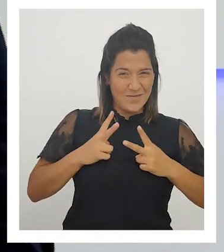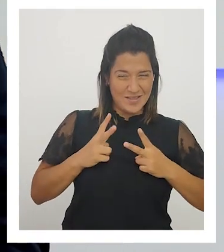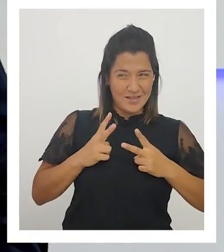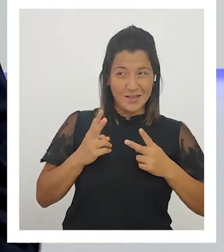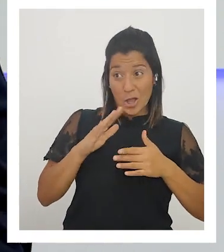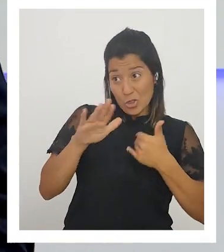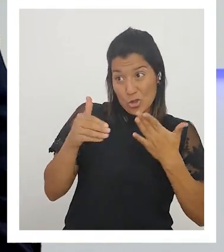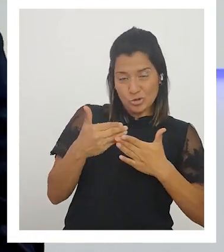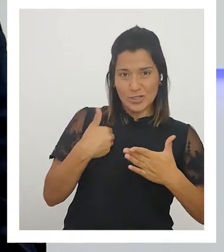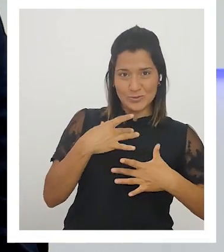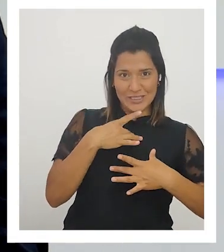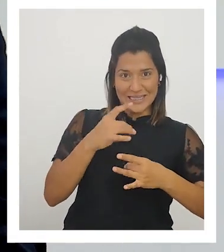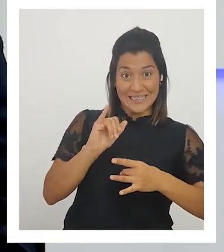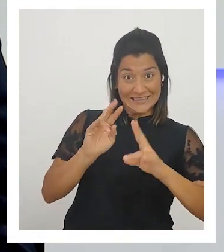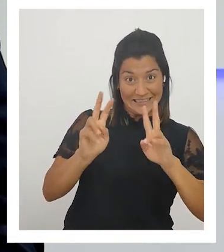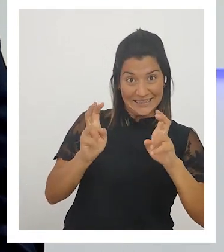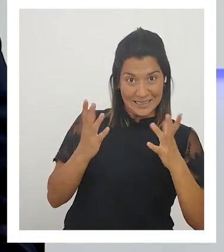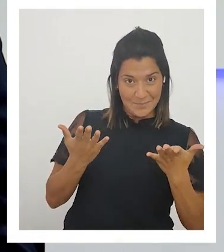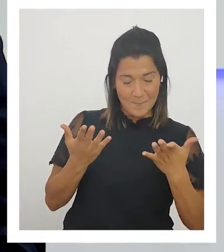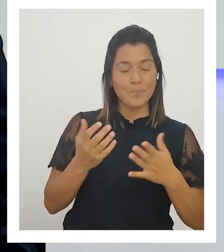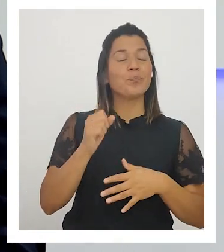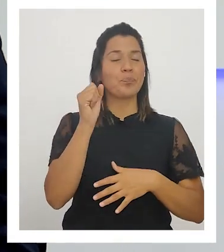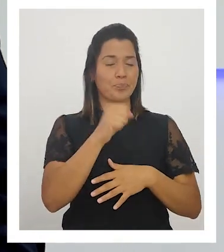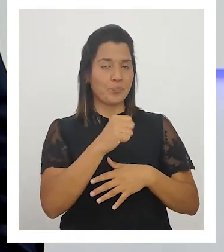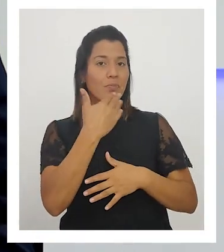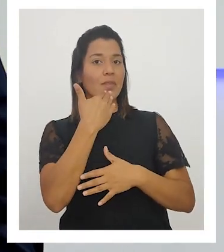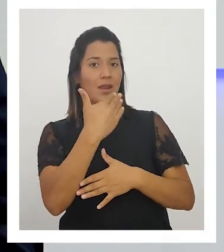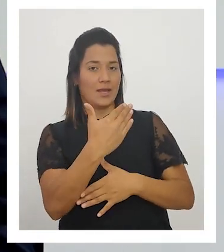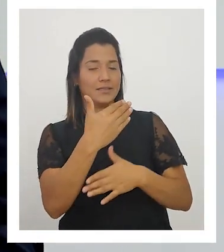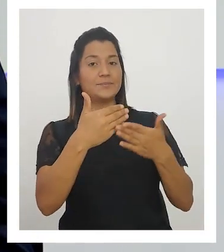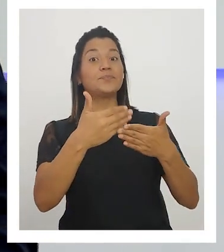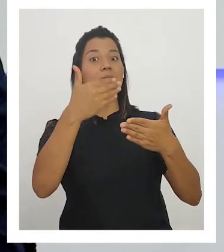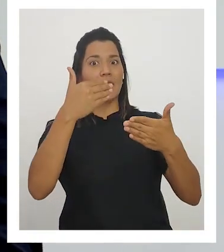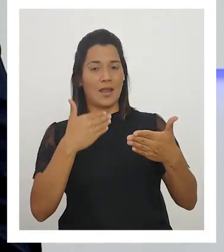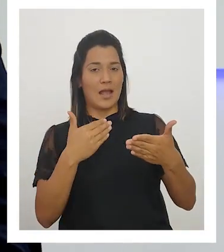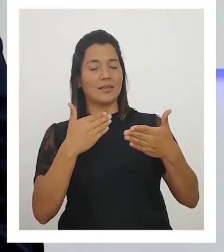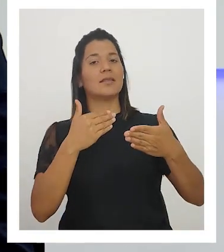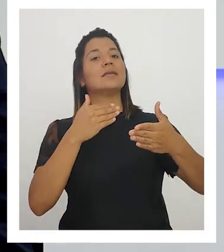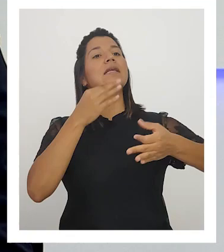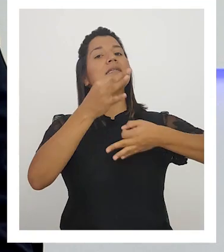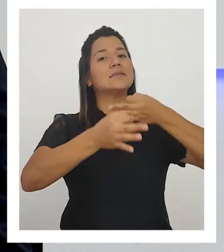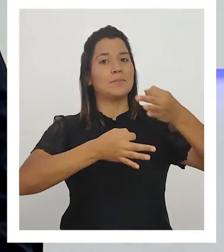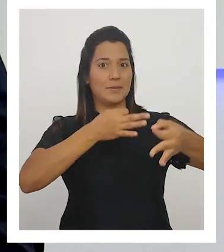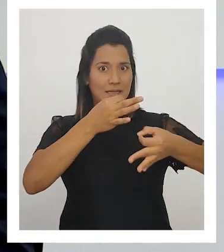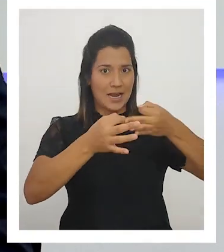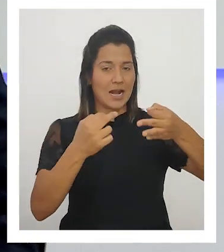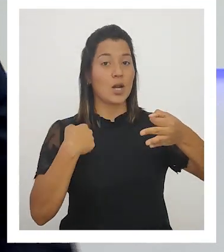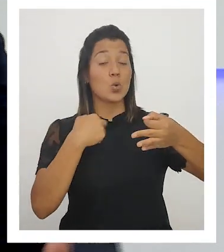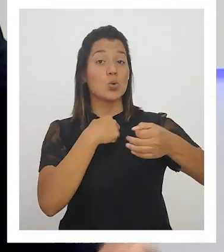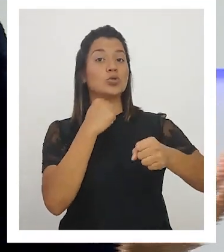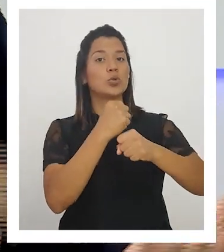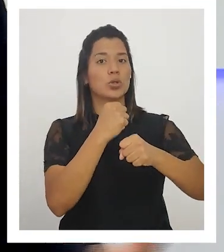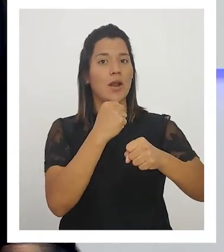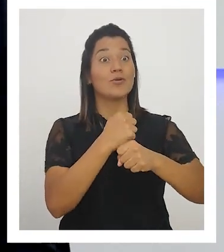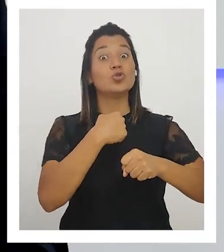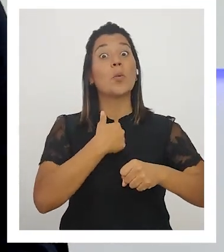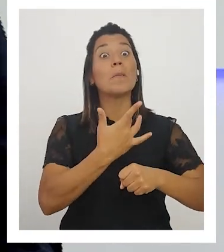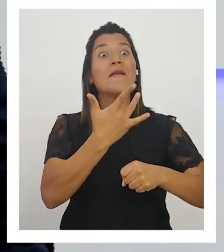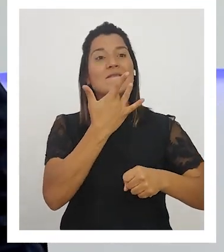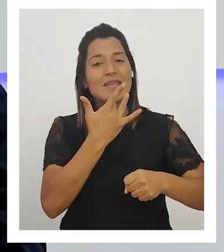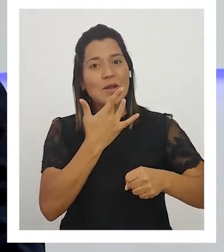gracias. Vea, antes de contarle pues, lo que estamos haciendo, yo preferiría empezar por los